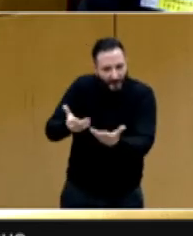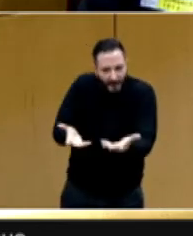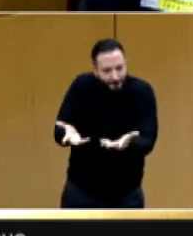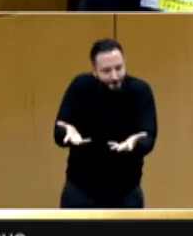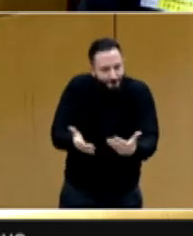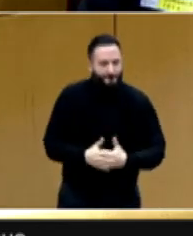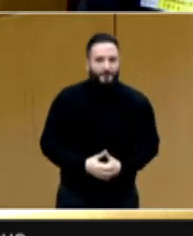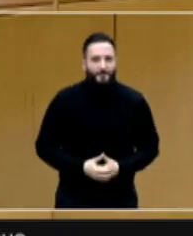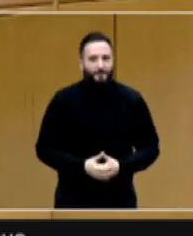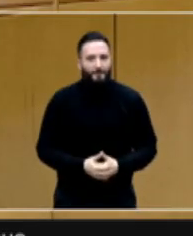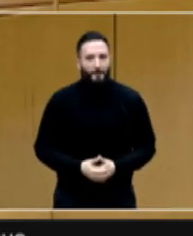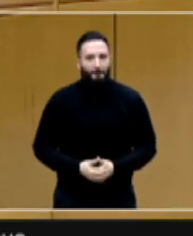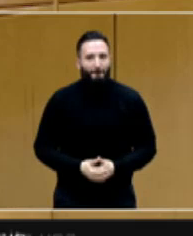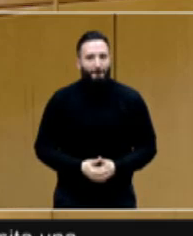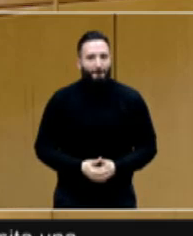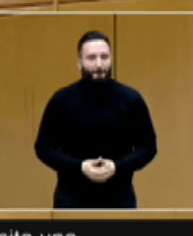tema